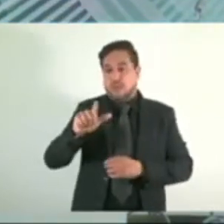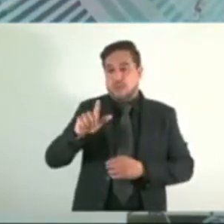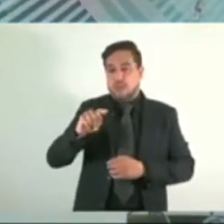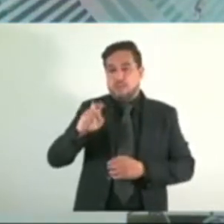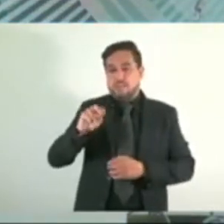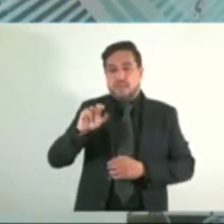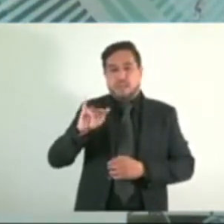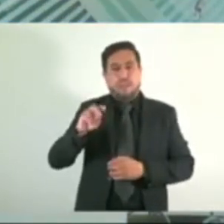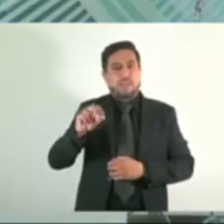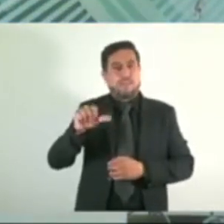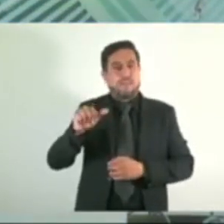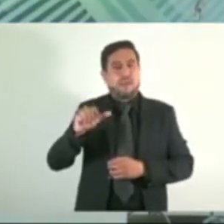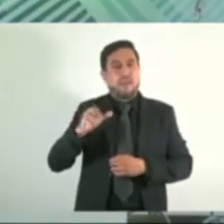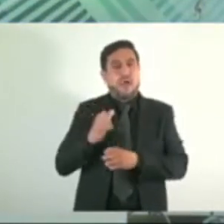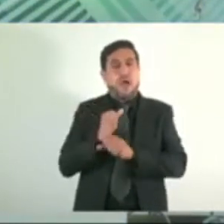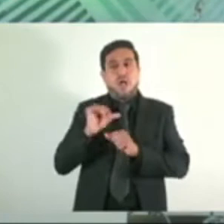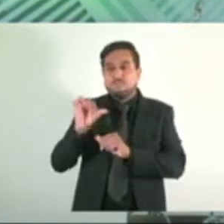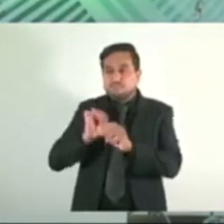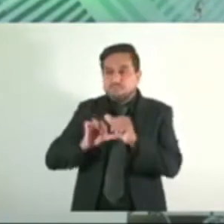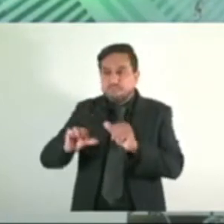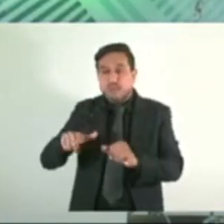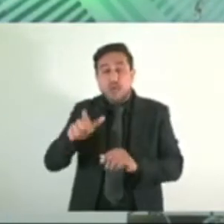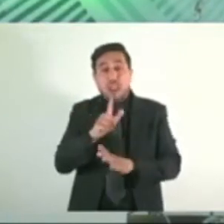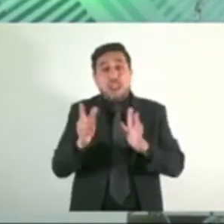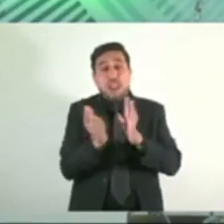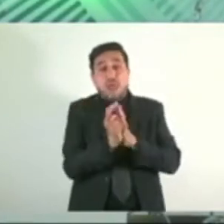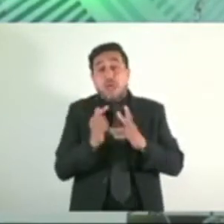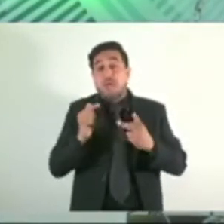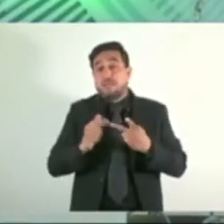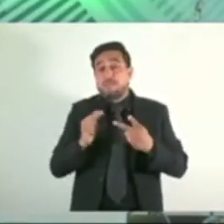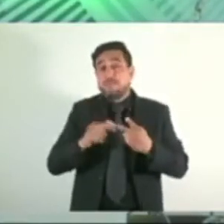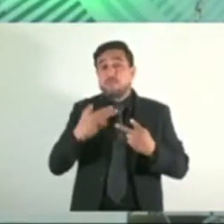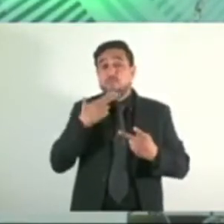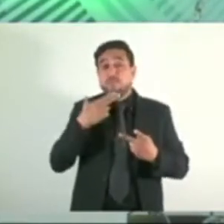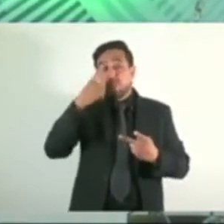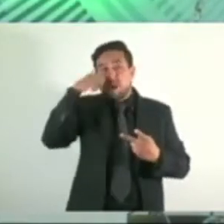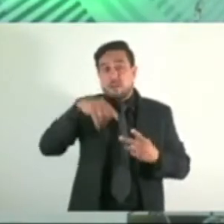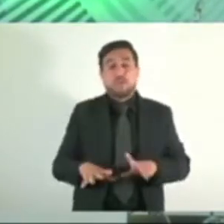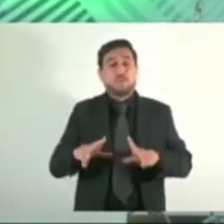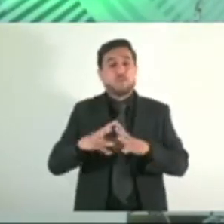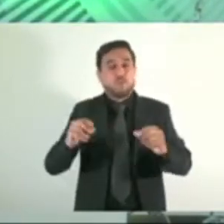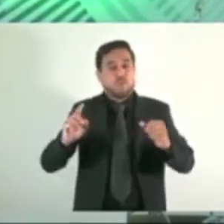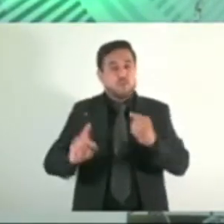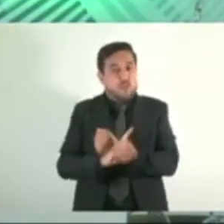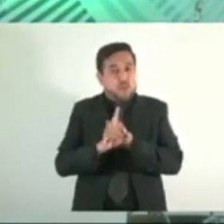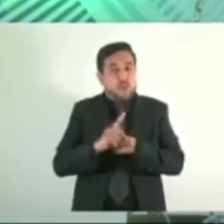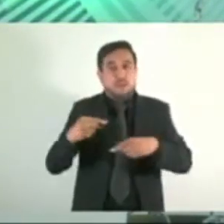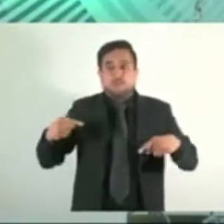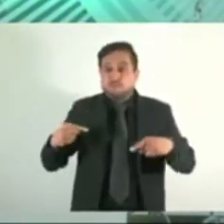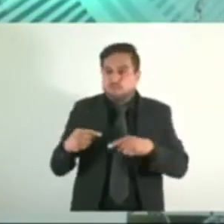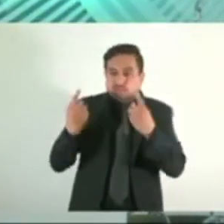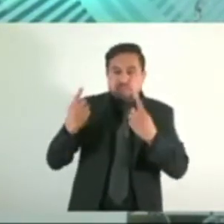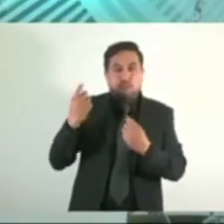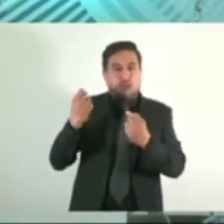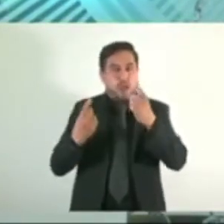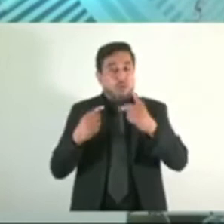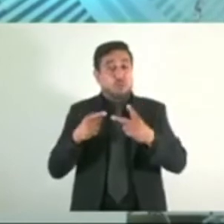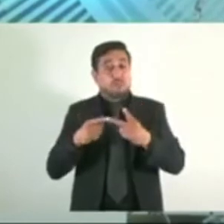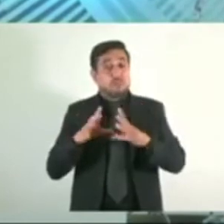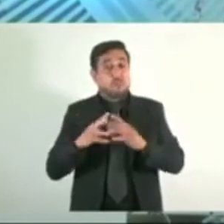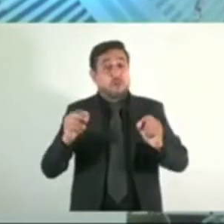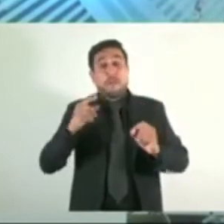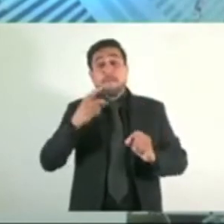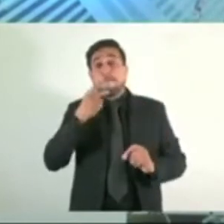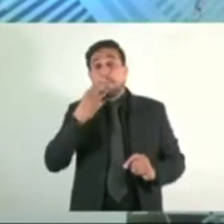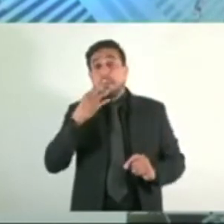Estos mecanismos que la propia ley dispone para la solución de controversias y que dan como resultado una